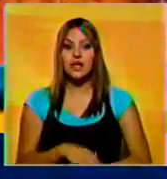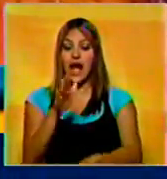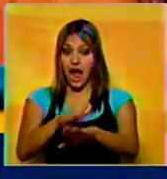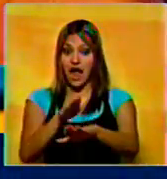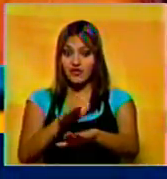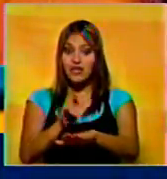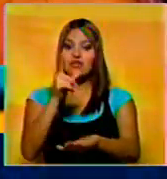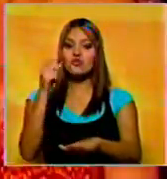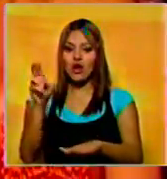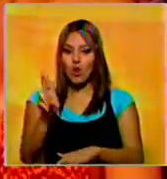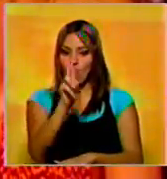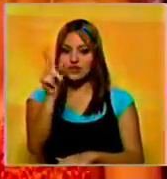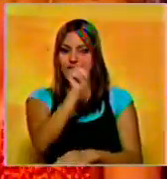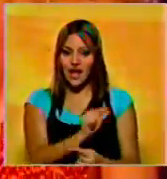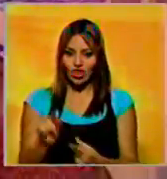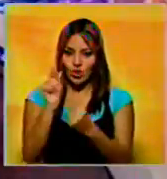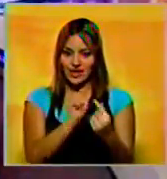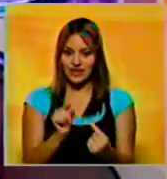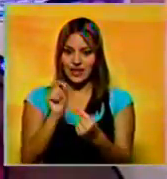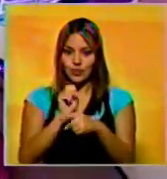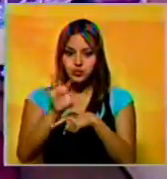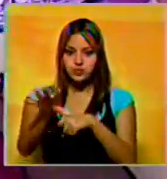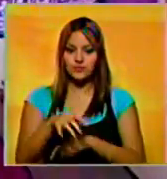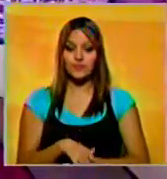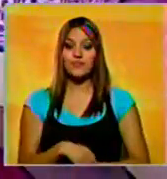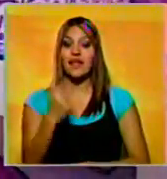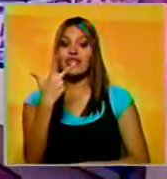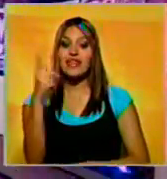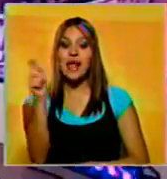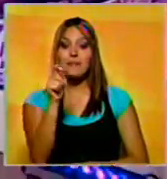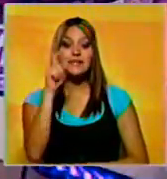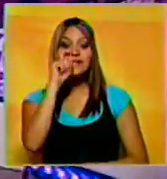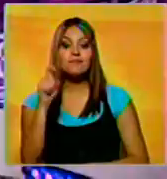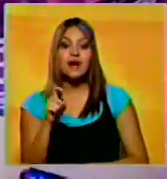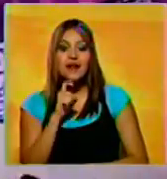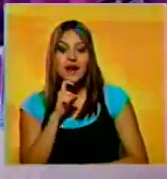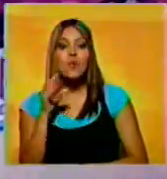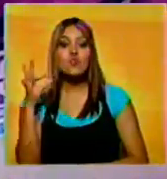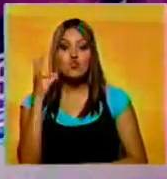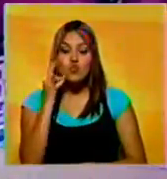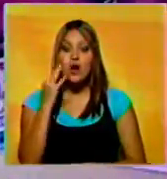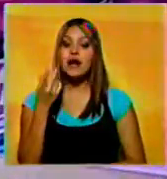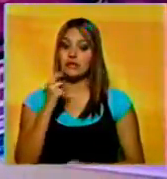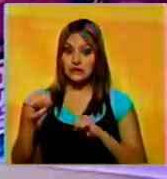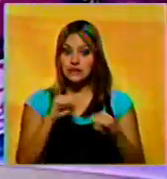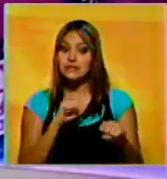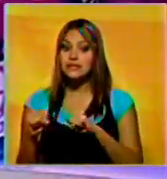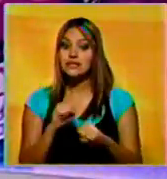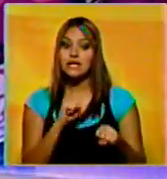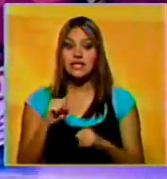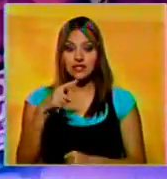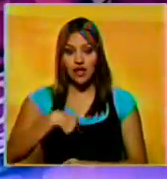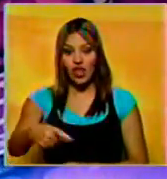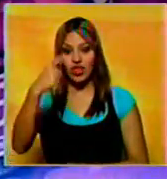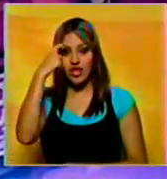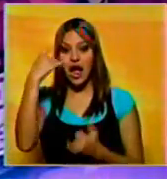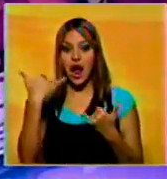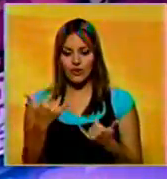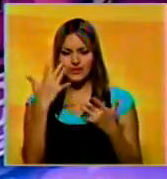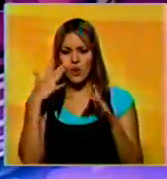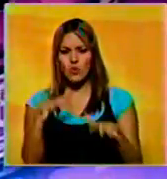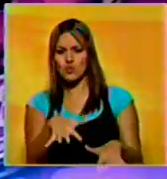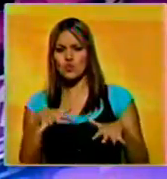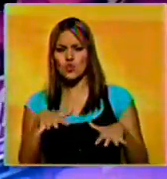Alicia Machado en su cuenta de Twitter. Y a sus 3 meses de embarazo, la actriz Halle Berry ha estado muy activa por estos días. Esta vez deslumbró